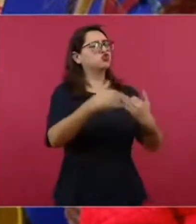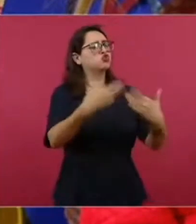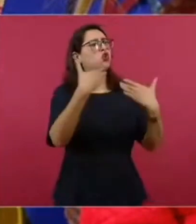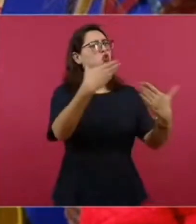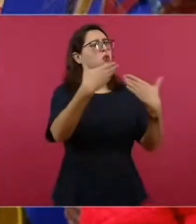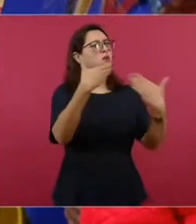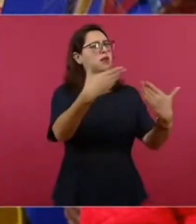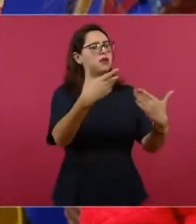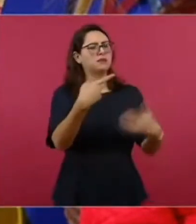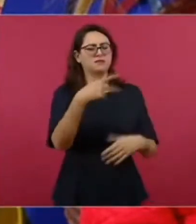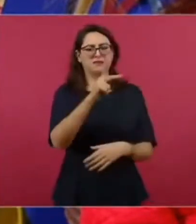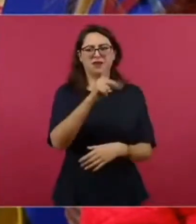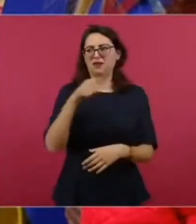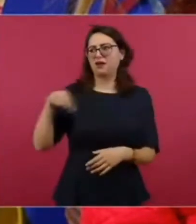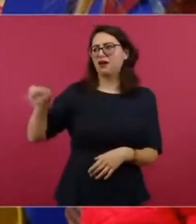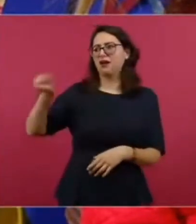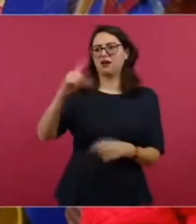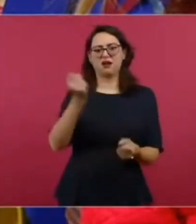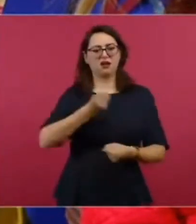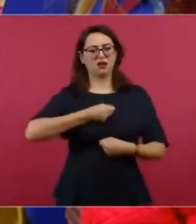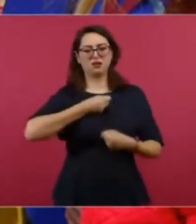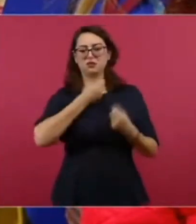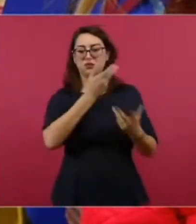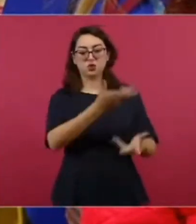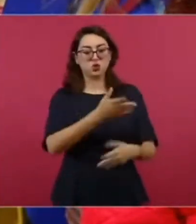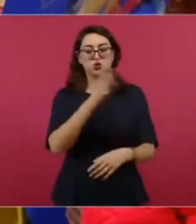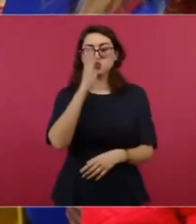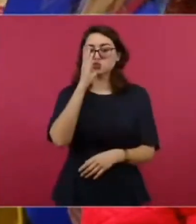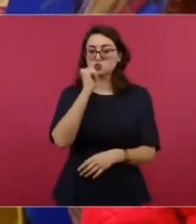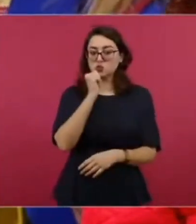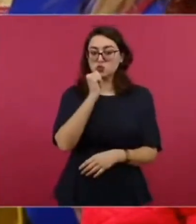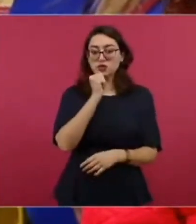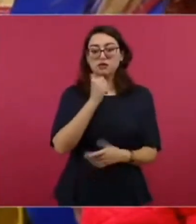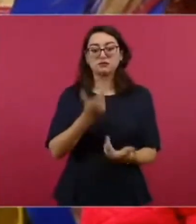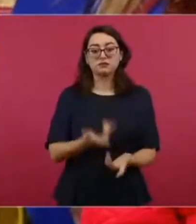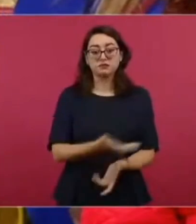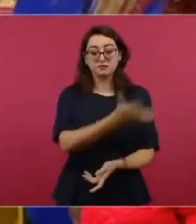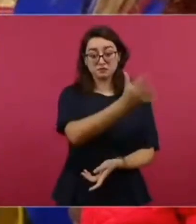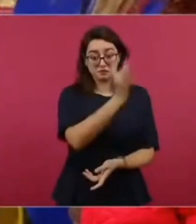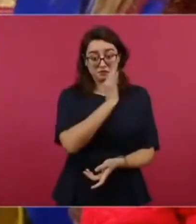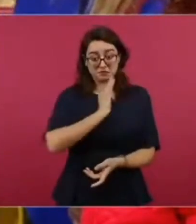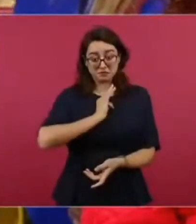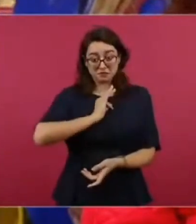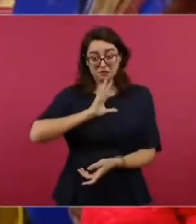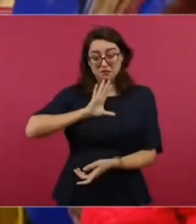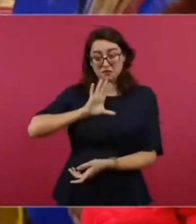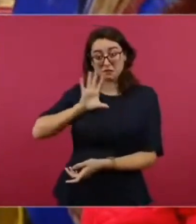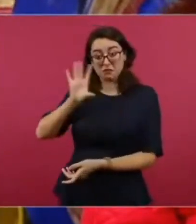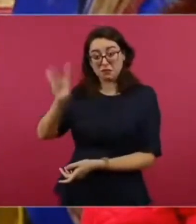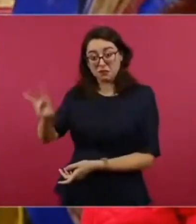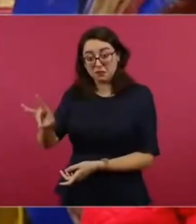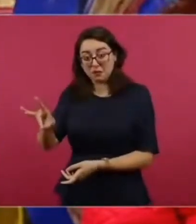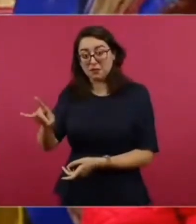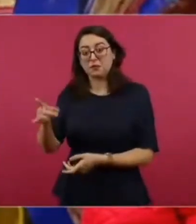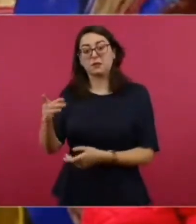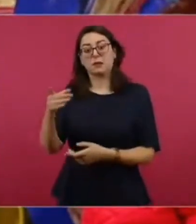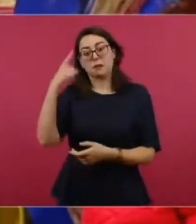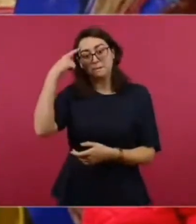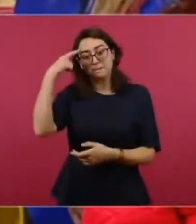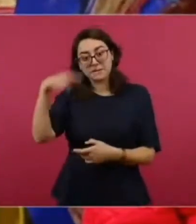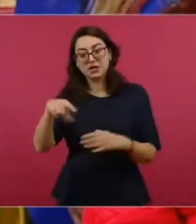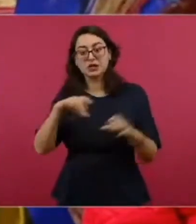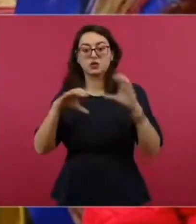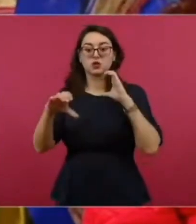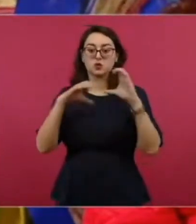no los dejaron expresarse entonces me pide que se pueda saber a través de mí que haya la comunicación entre los